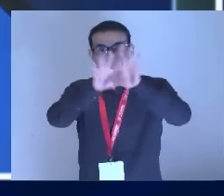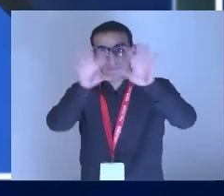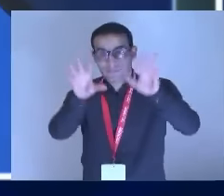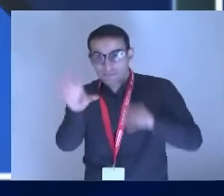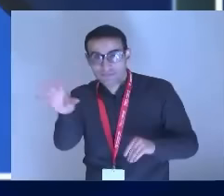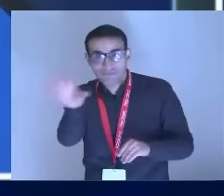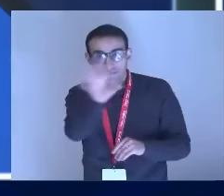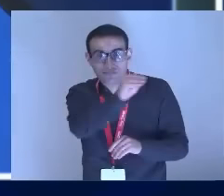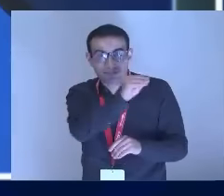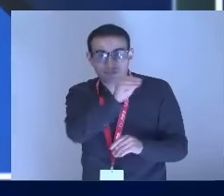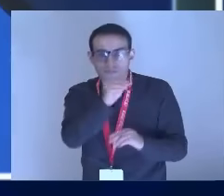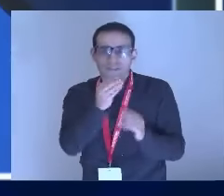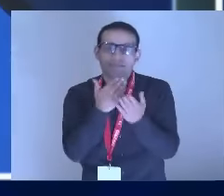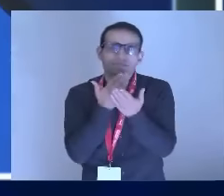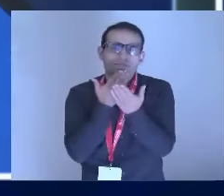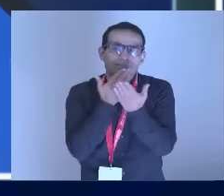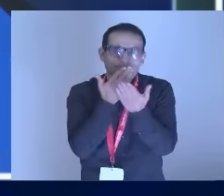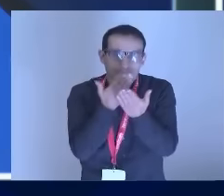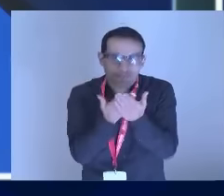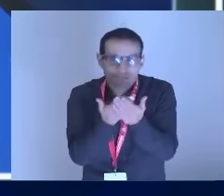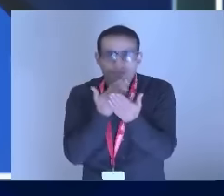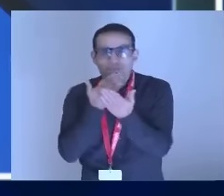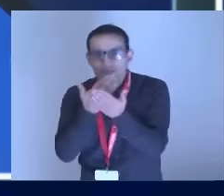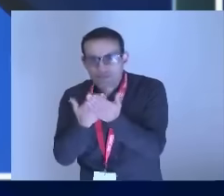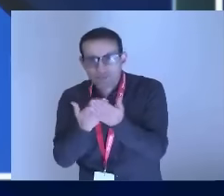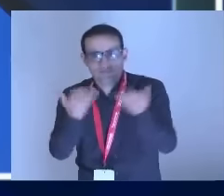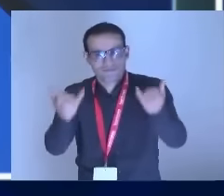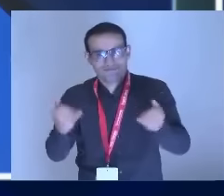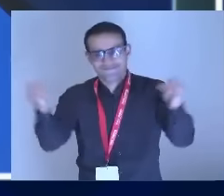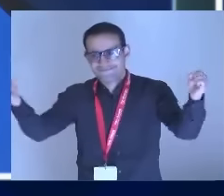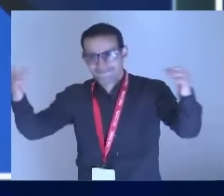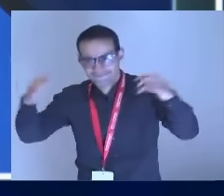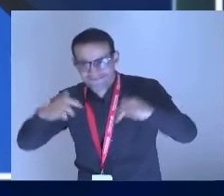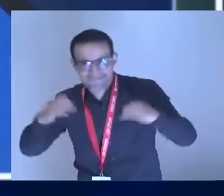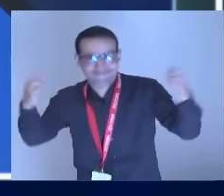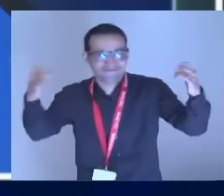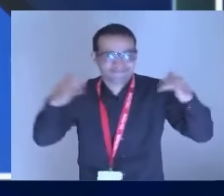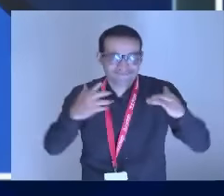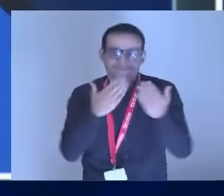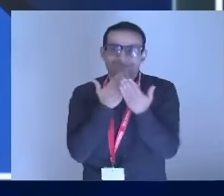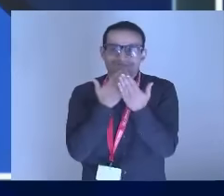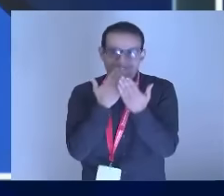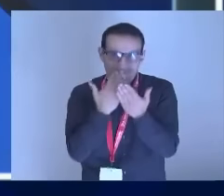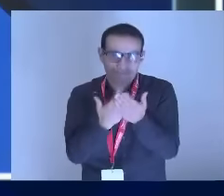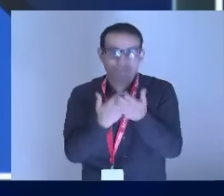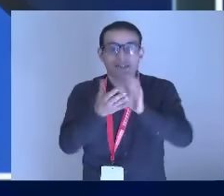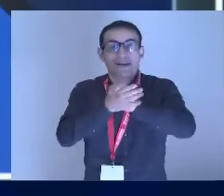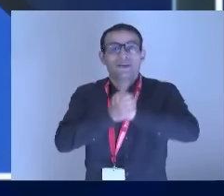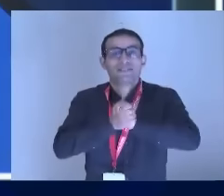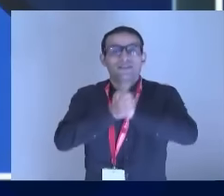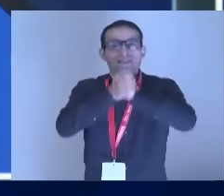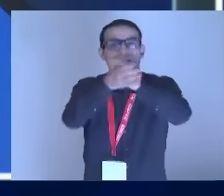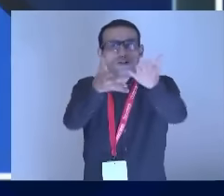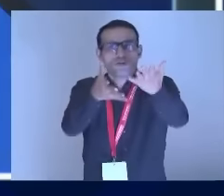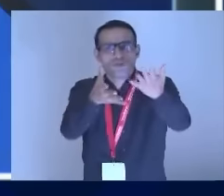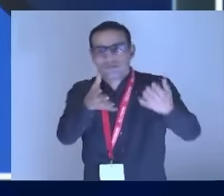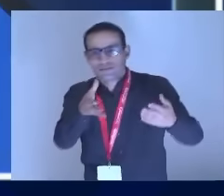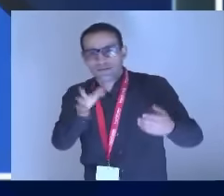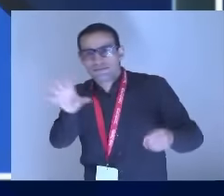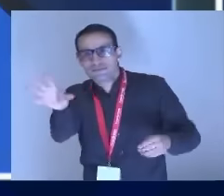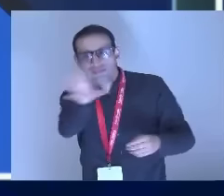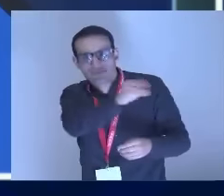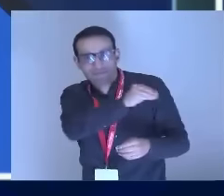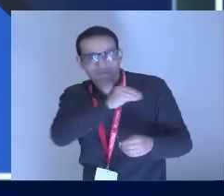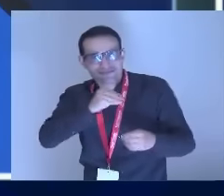Gracias por estar acompañándonos hoy y un saludo muy especial a todos nuestros colegas que